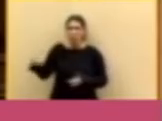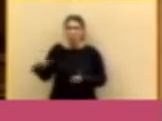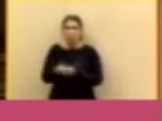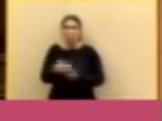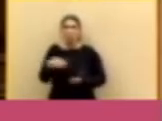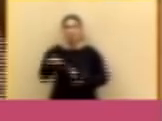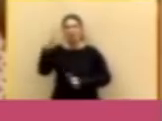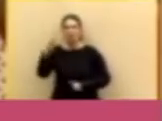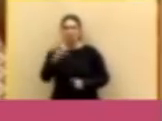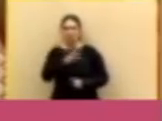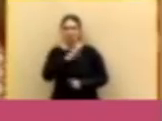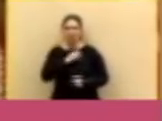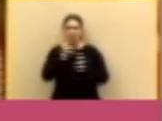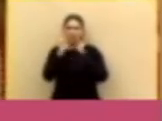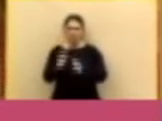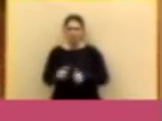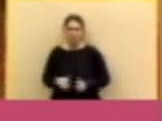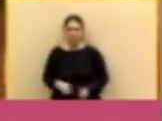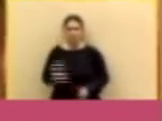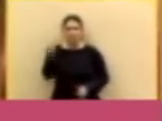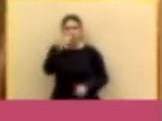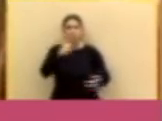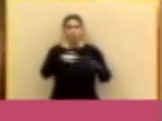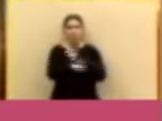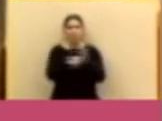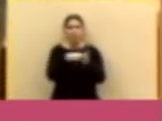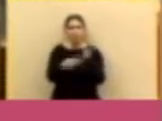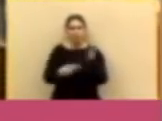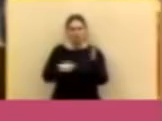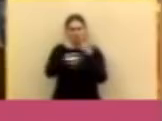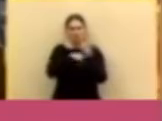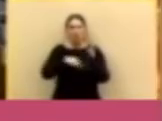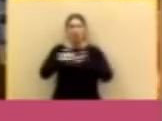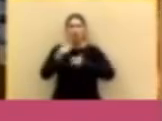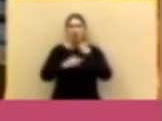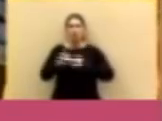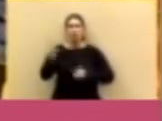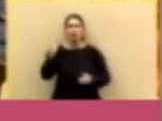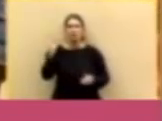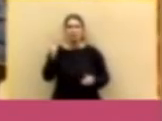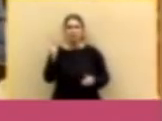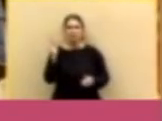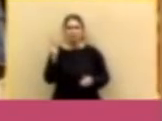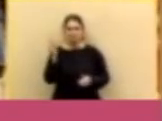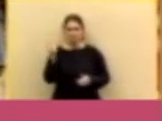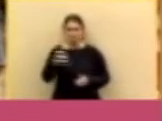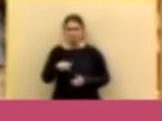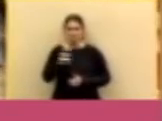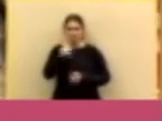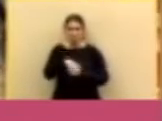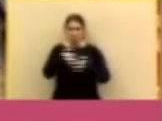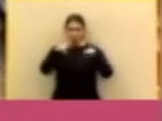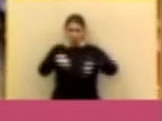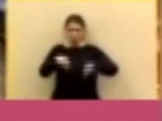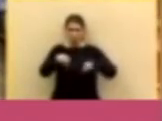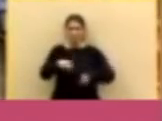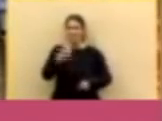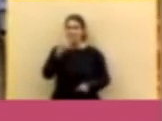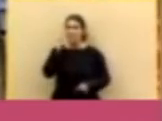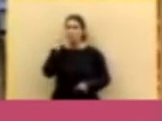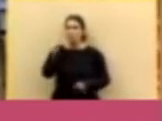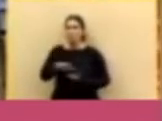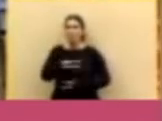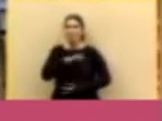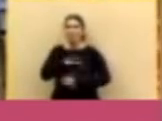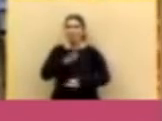parte del señor Casado hacia el que hacía la moción, en vez de hacerla sobre la víctima de la moción, que la víctima de la moción